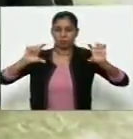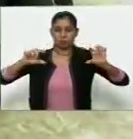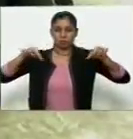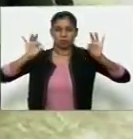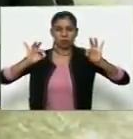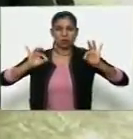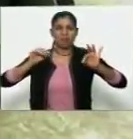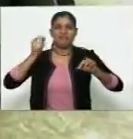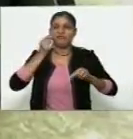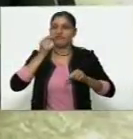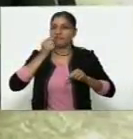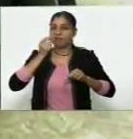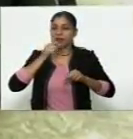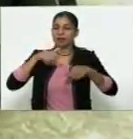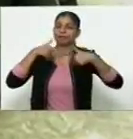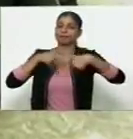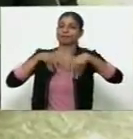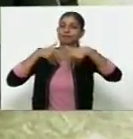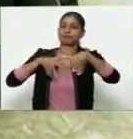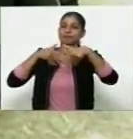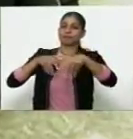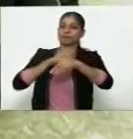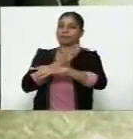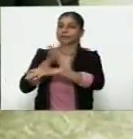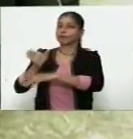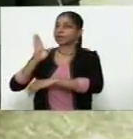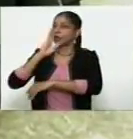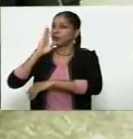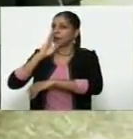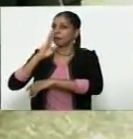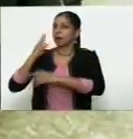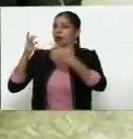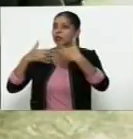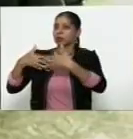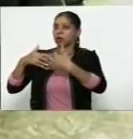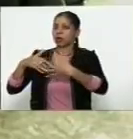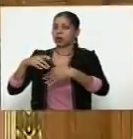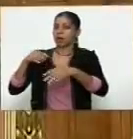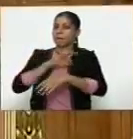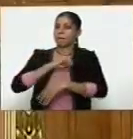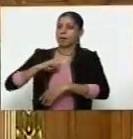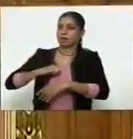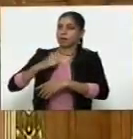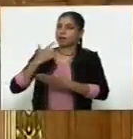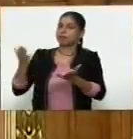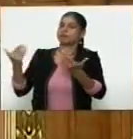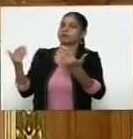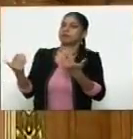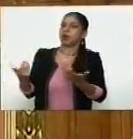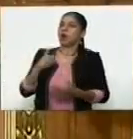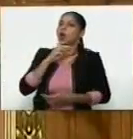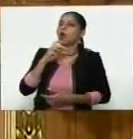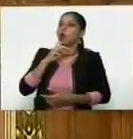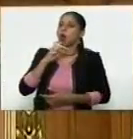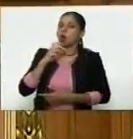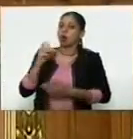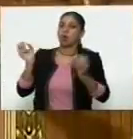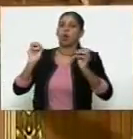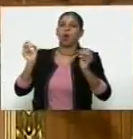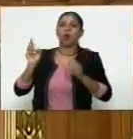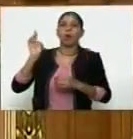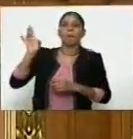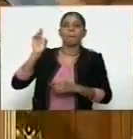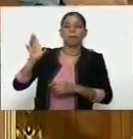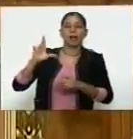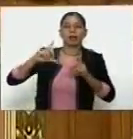la Reserva Federal, que por cierto es un banco privado, y devuélvanos el oro, en plata, en